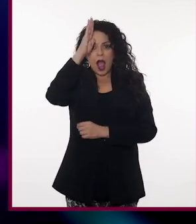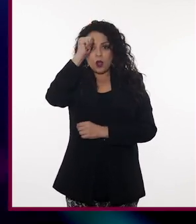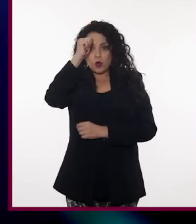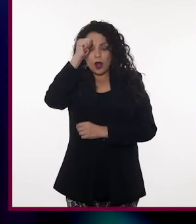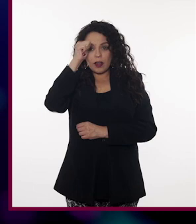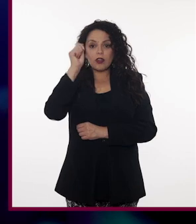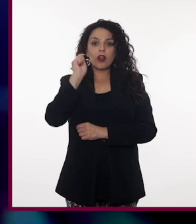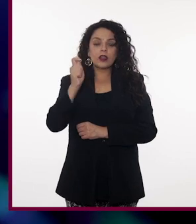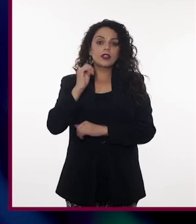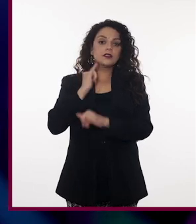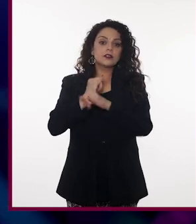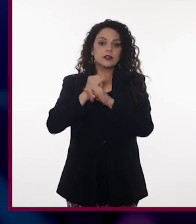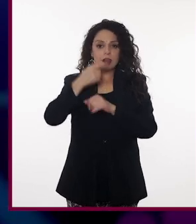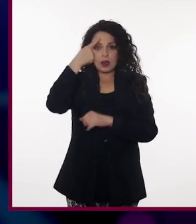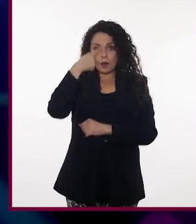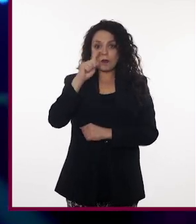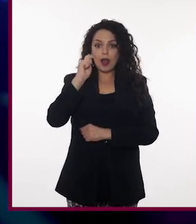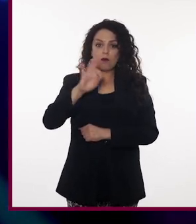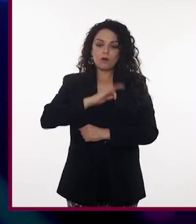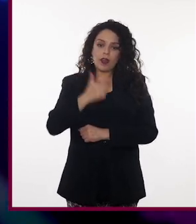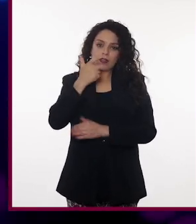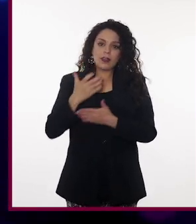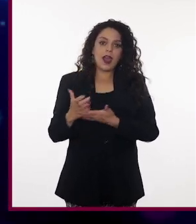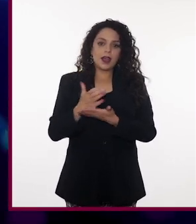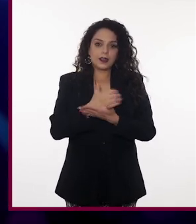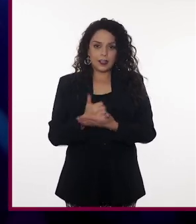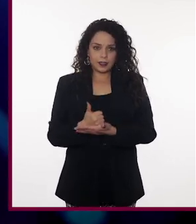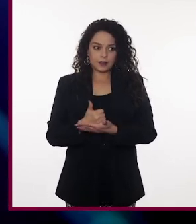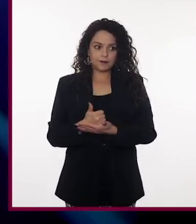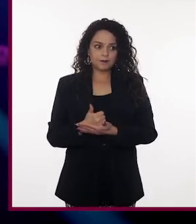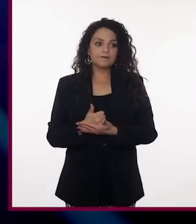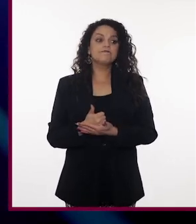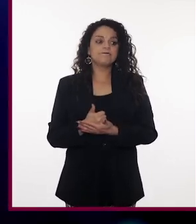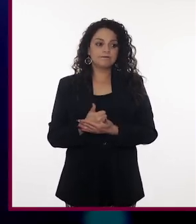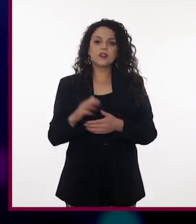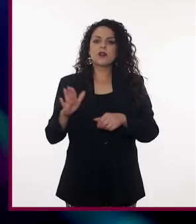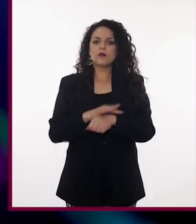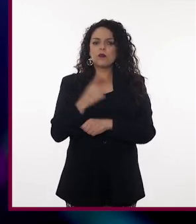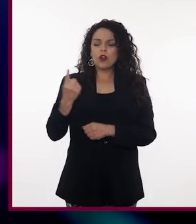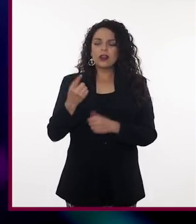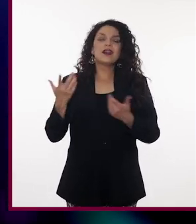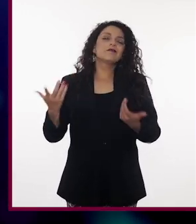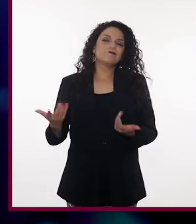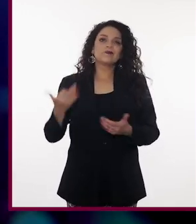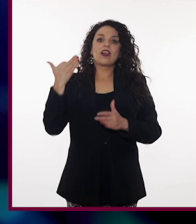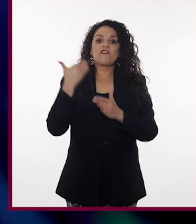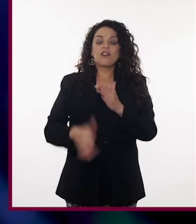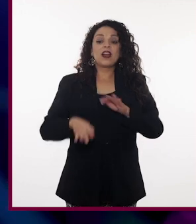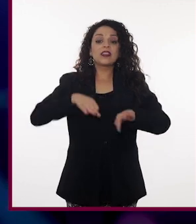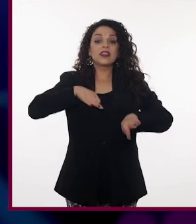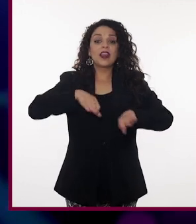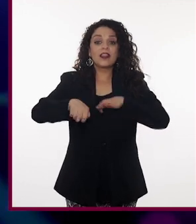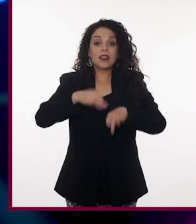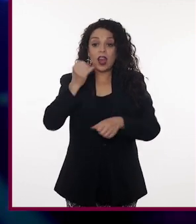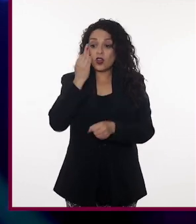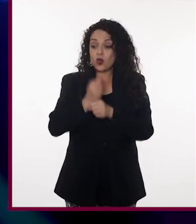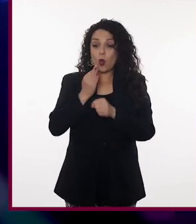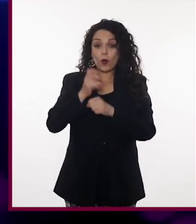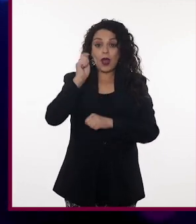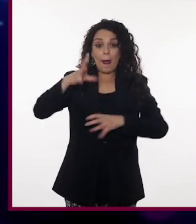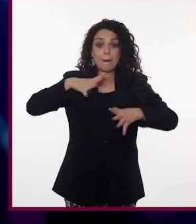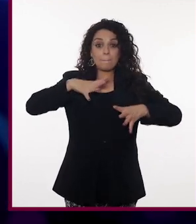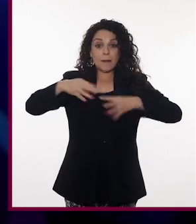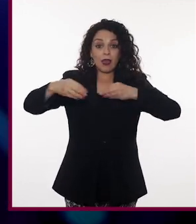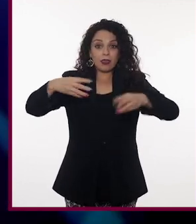lograr obtener ingresos. Bueno, primero la falta de empleo. Además, ahora con la pandemia, pues se